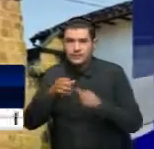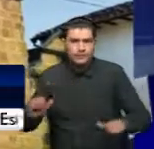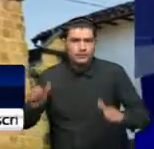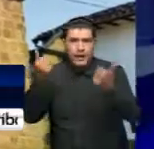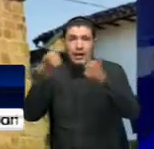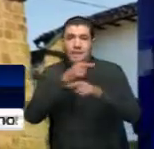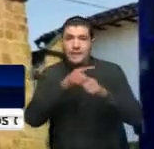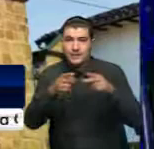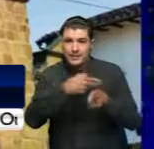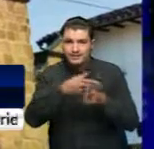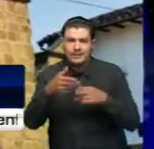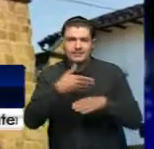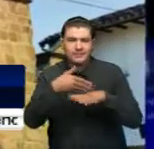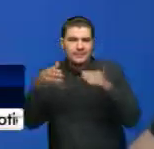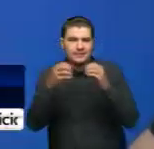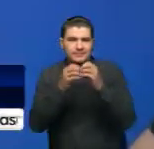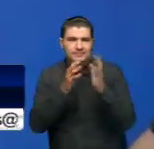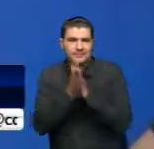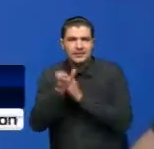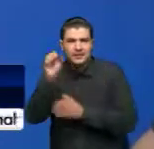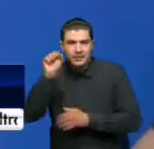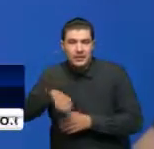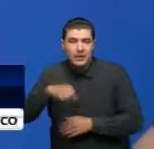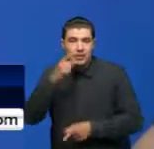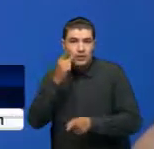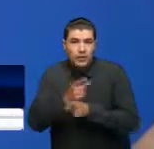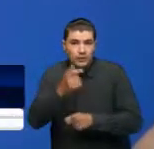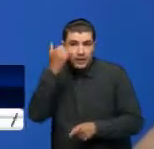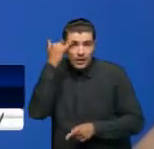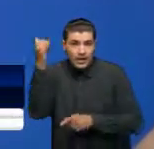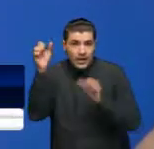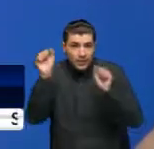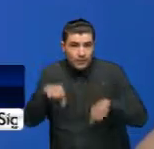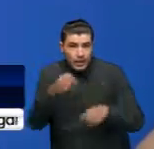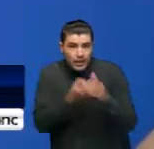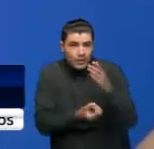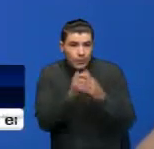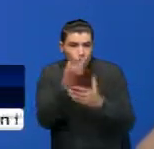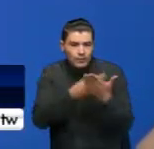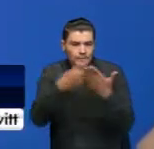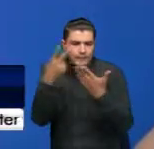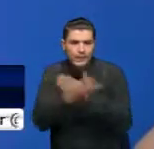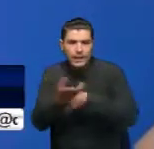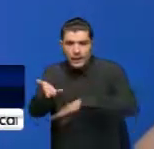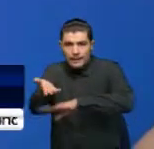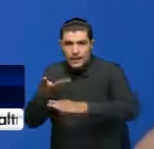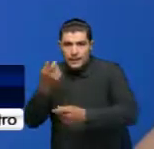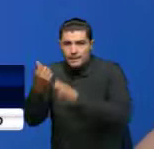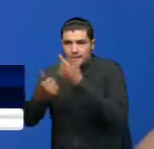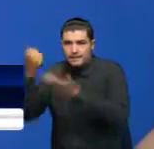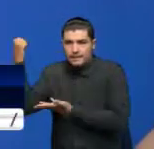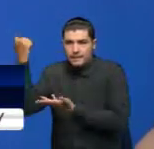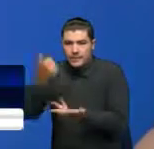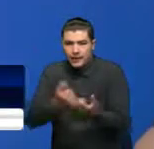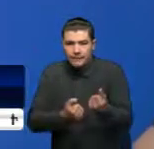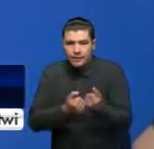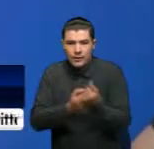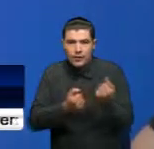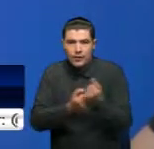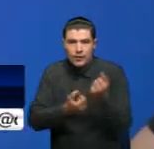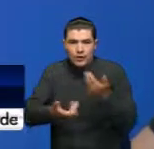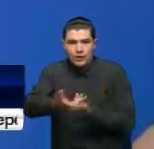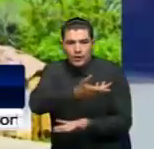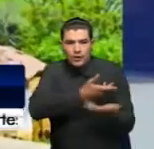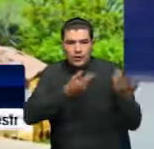municipios del departamento la idea es que se pueda formular proyecto para poder gestionar recursos que permitan fortalecer el consell de turismo y